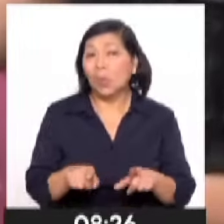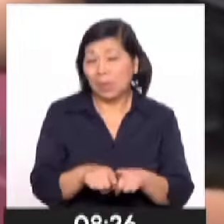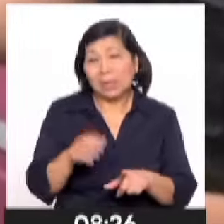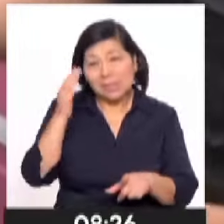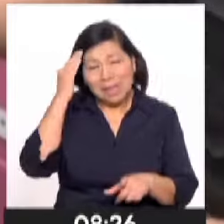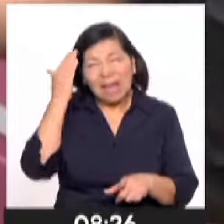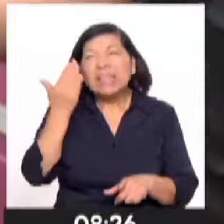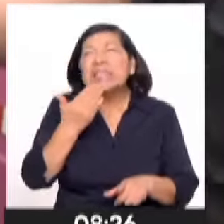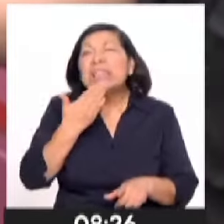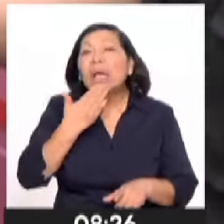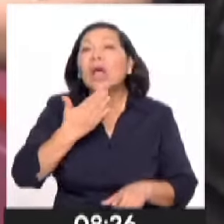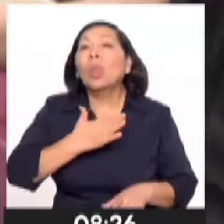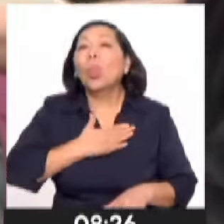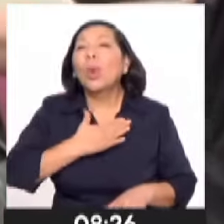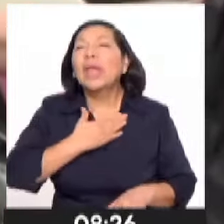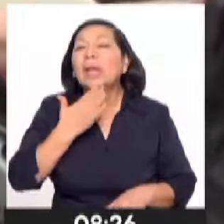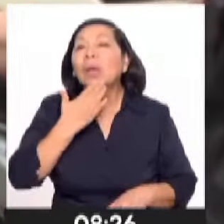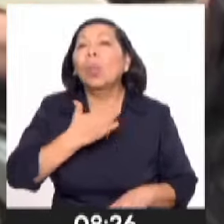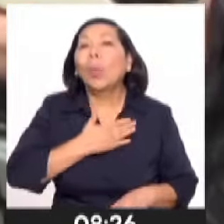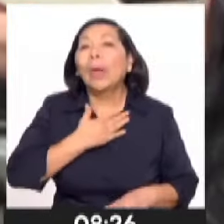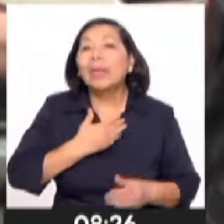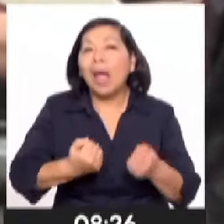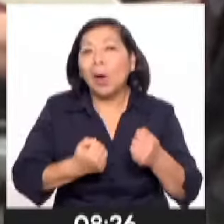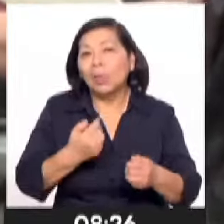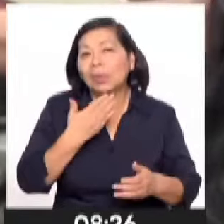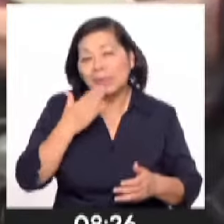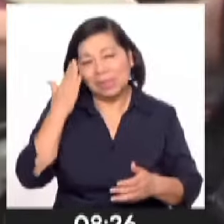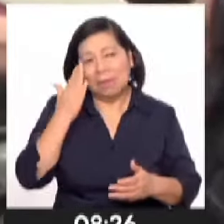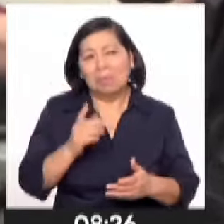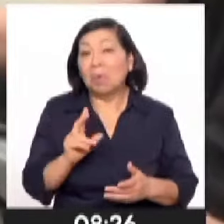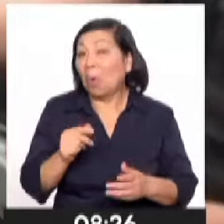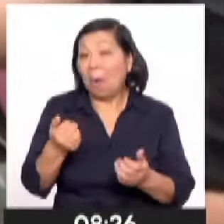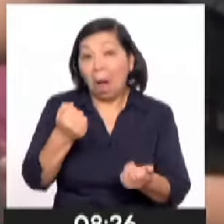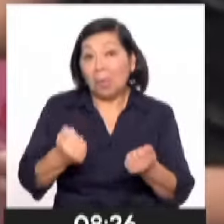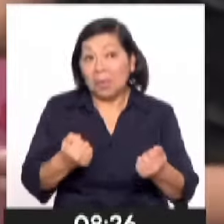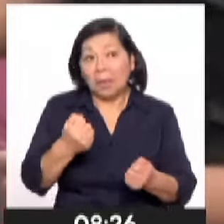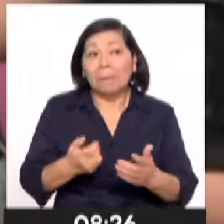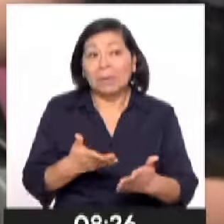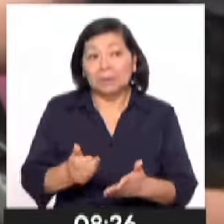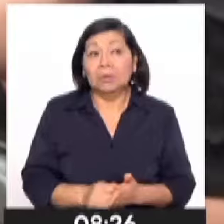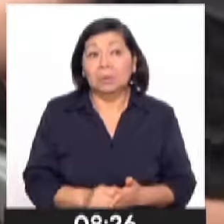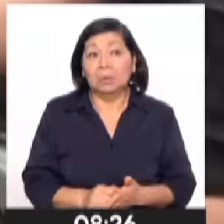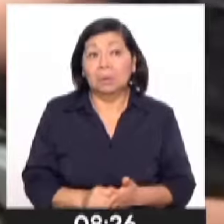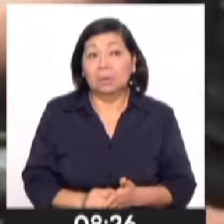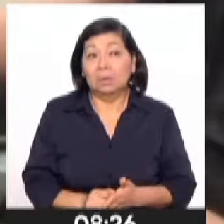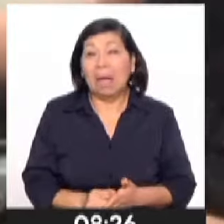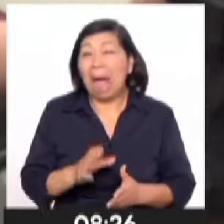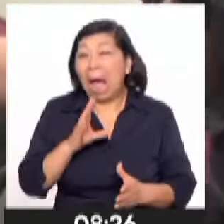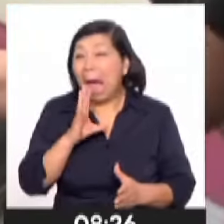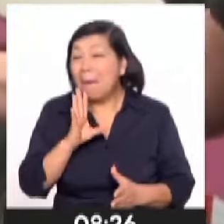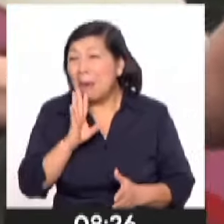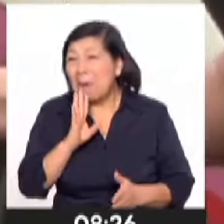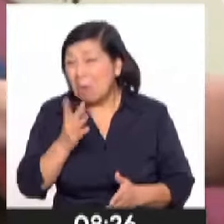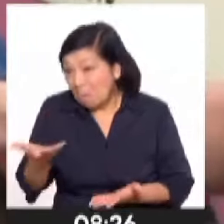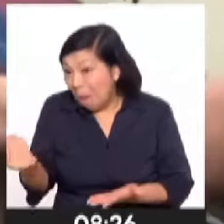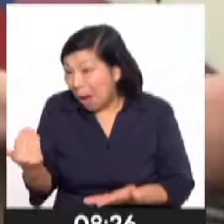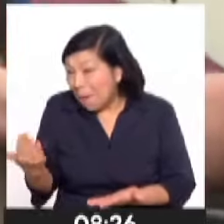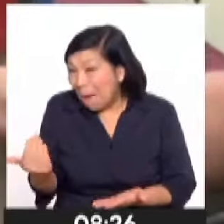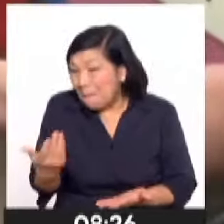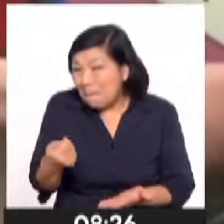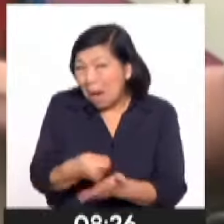supieran quién es el despachador, quién es la dueña. Entonces, como él no quiso parar, es donde le empezaron a mentar a la madre y dijeron, no, tú tienes que